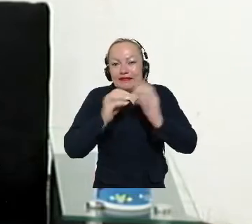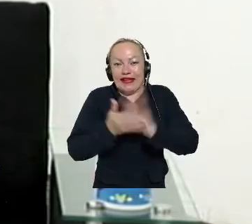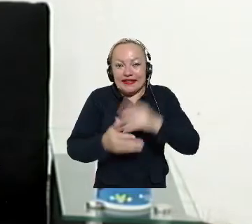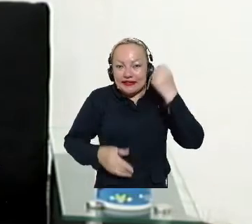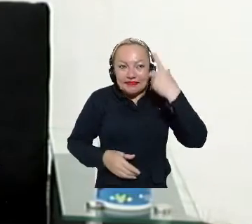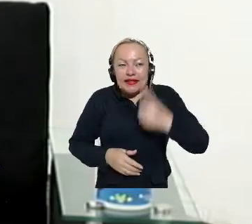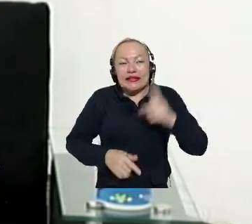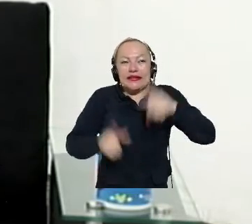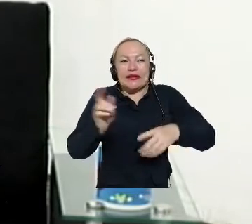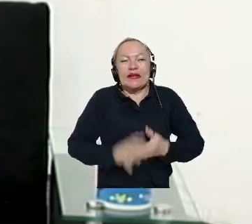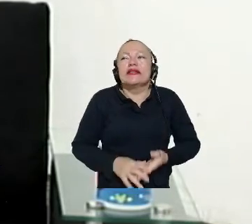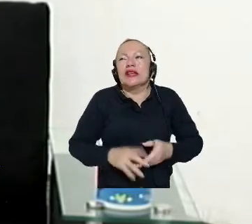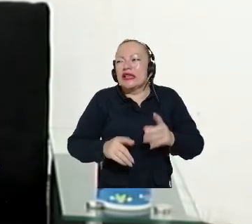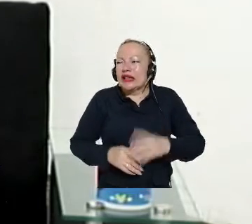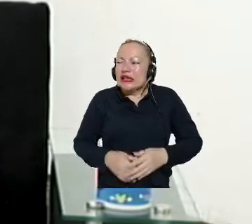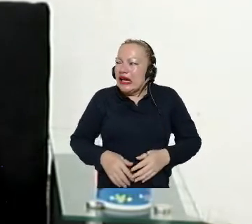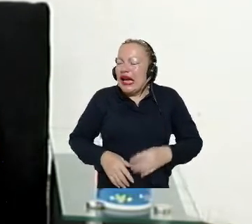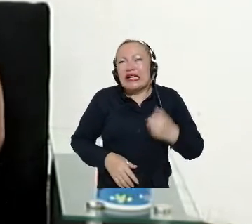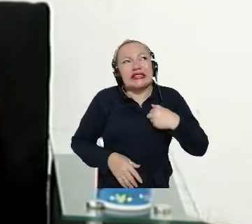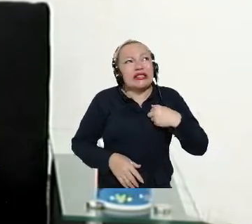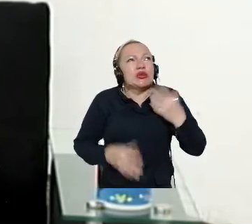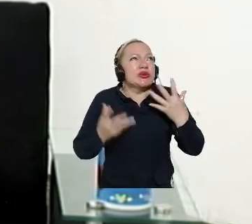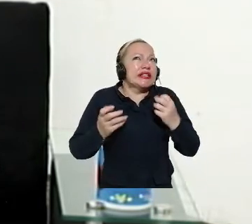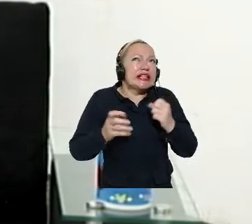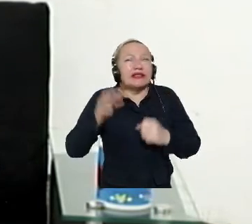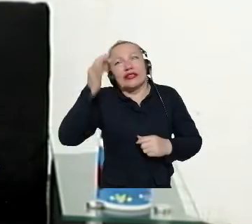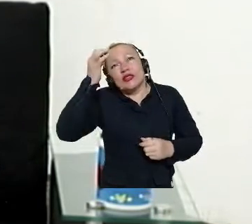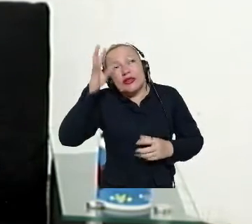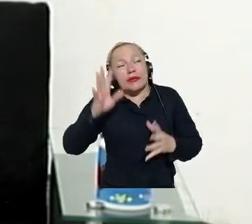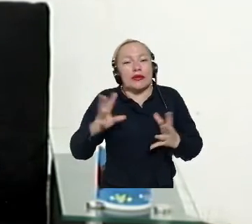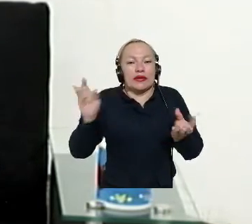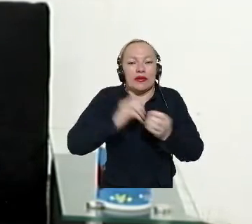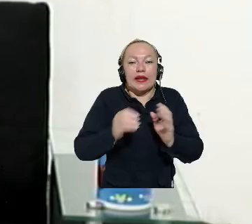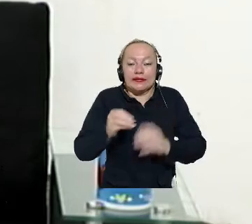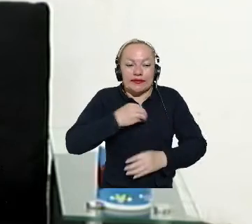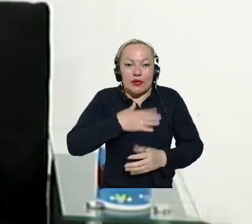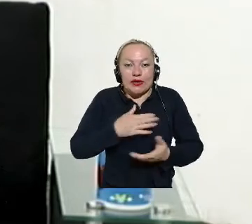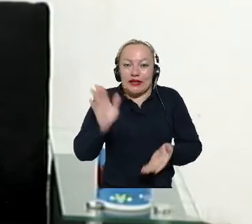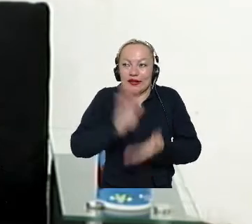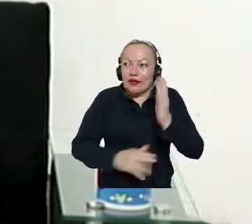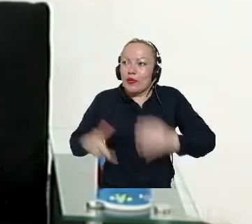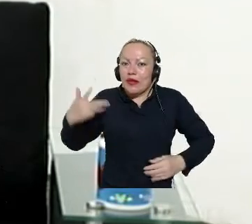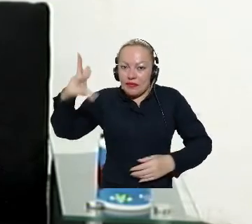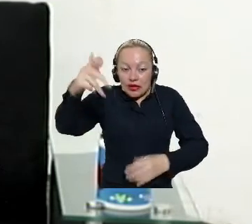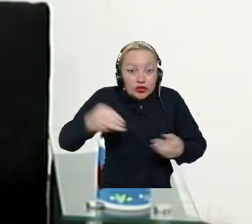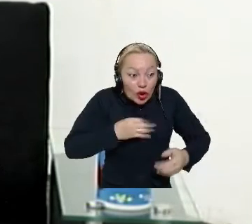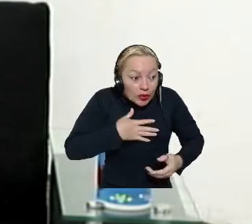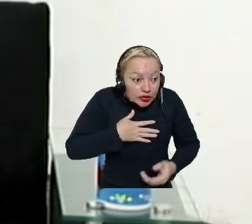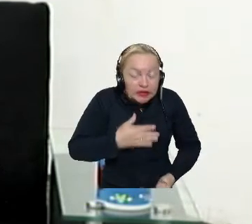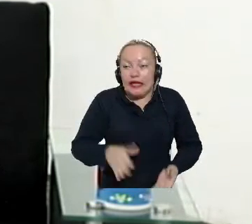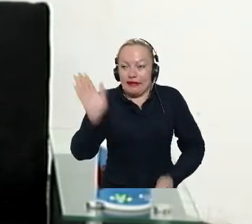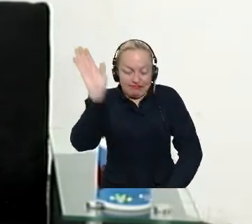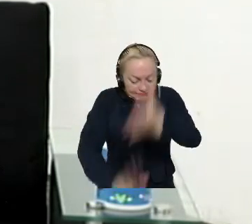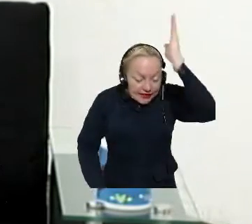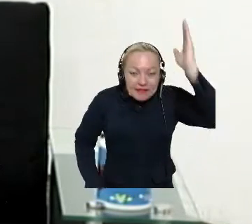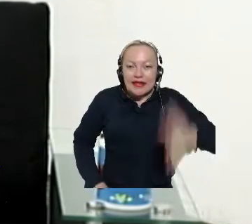se nos queda en, uy, y si tal vez, uy, y si de pronto, si tiene la oportunidad de viajar, hágalo. No lo piense mucho. Vida solo